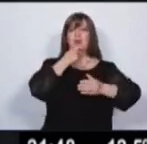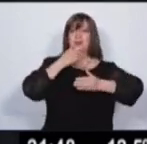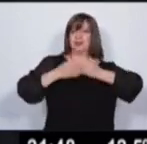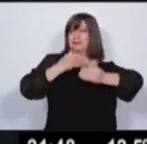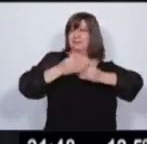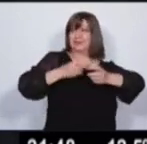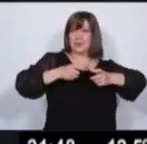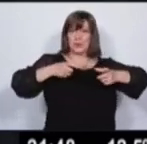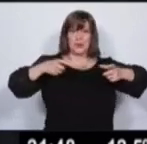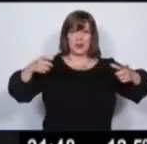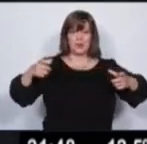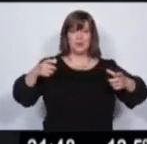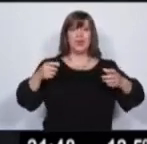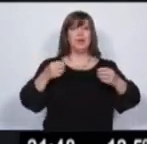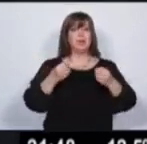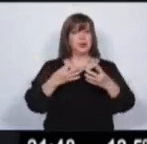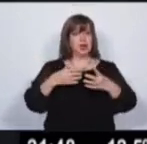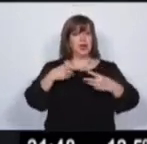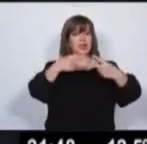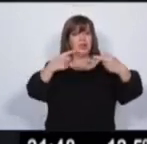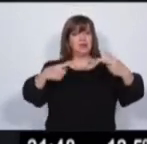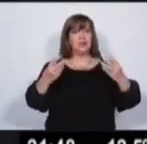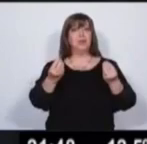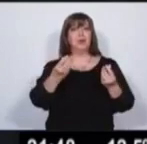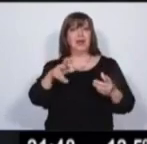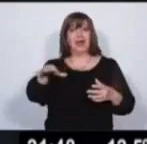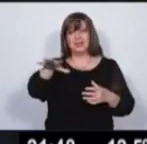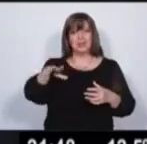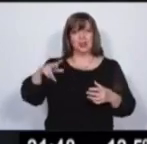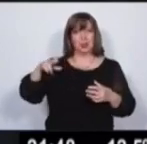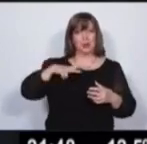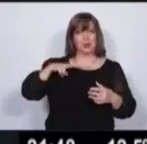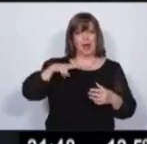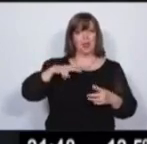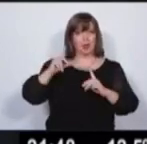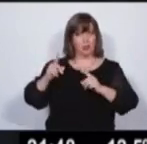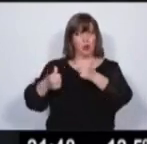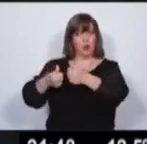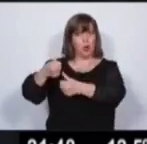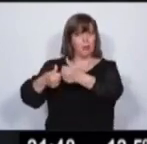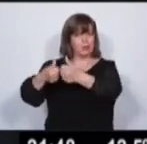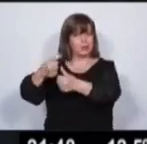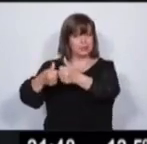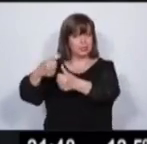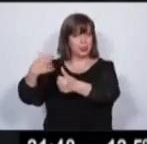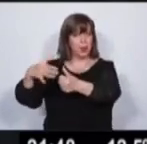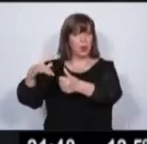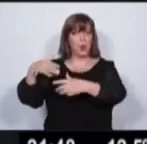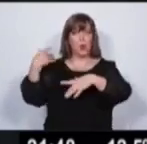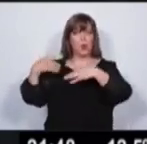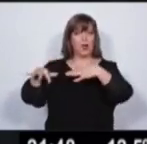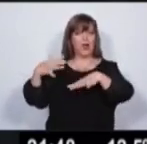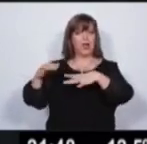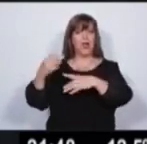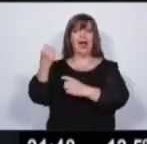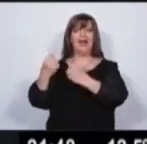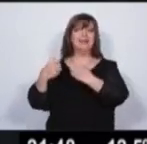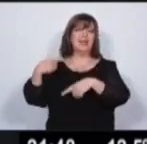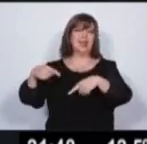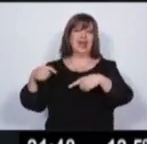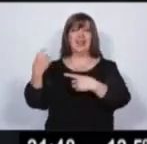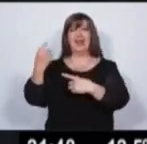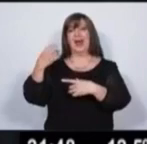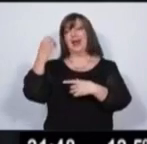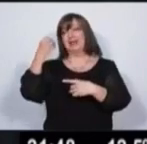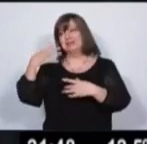porque nuestro sector privado es muy competitivo en muchas actividades económicas no solo en la